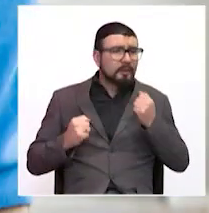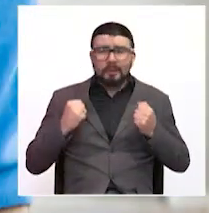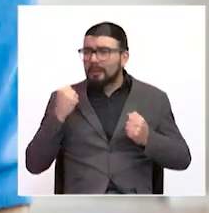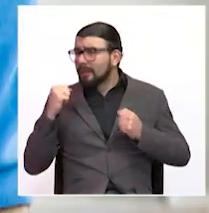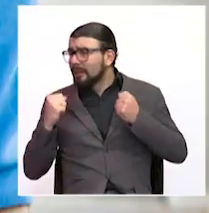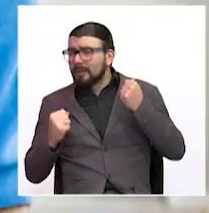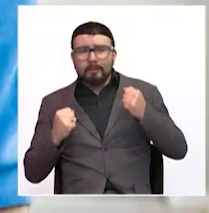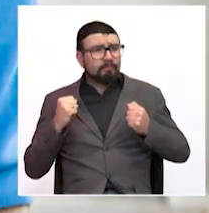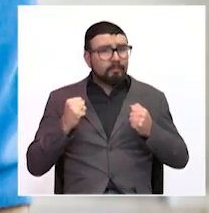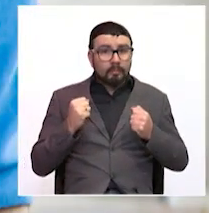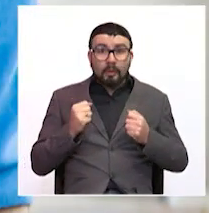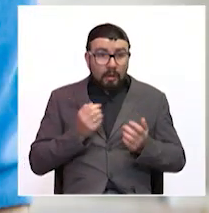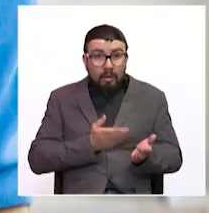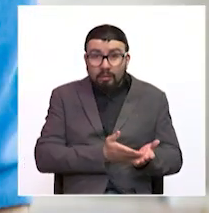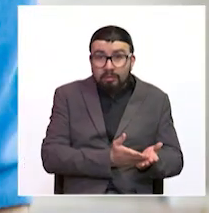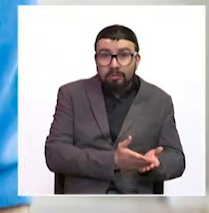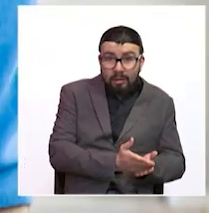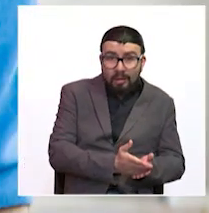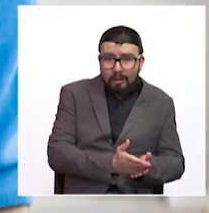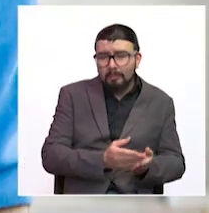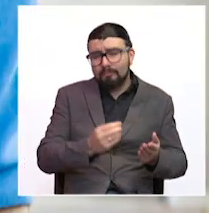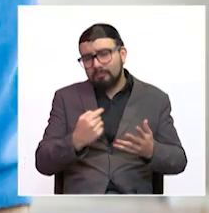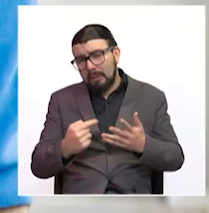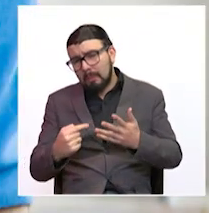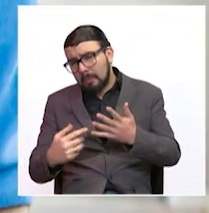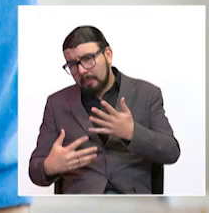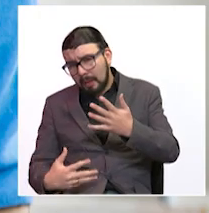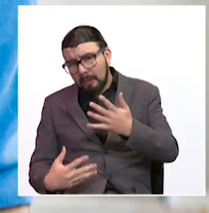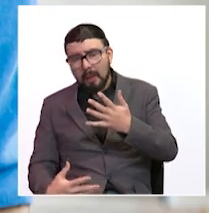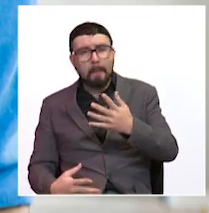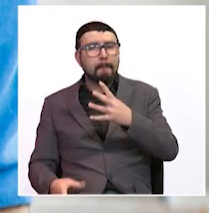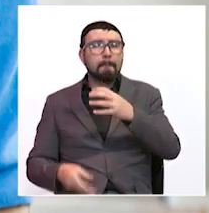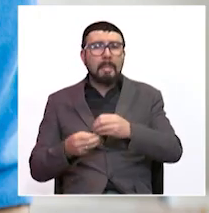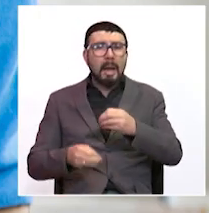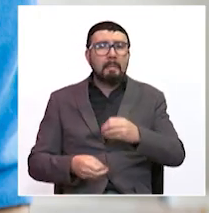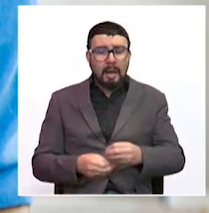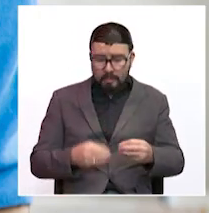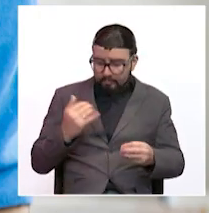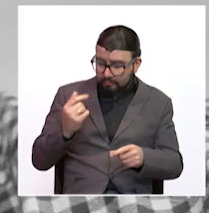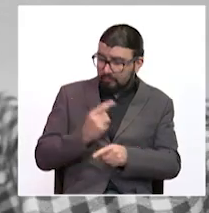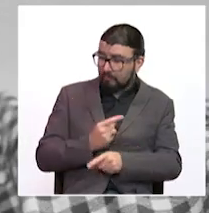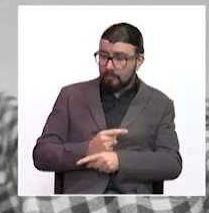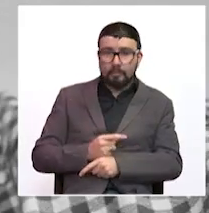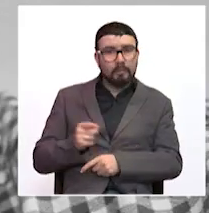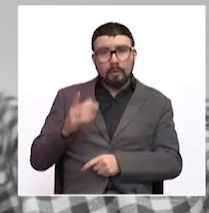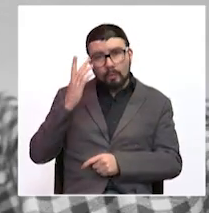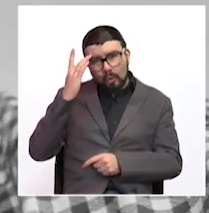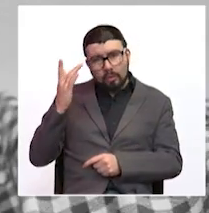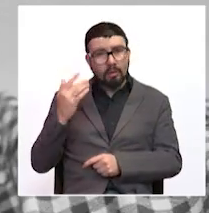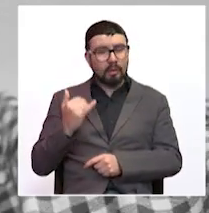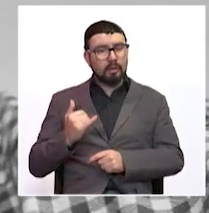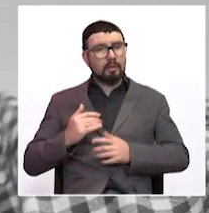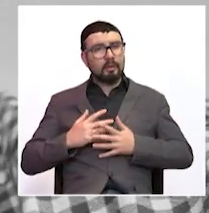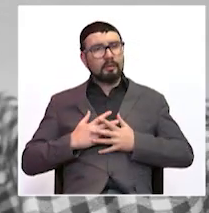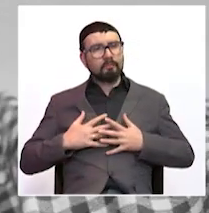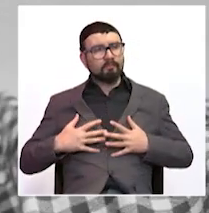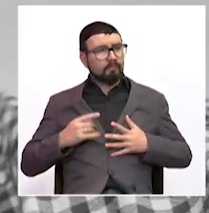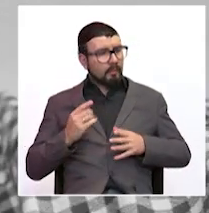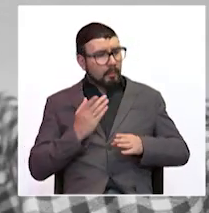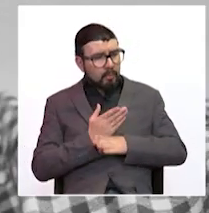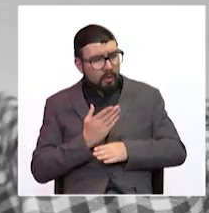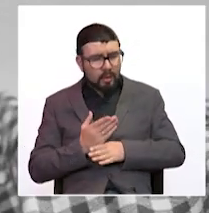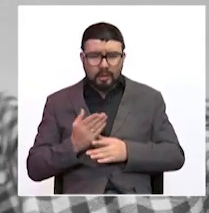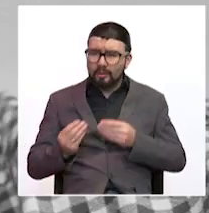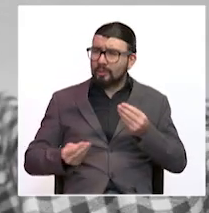continúa pues aparecen una cantidad de dolencias físicas porque la caja de resonancia de los conflictos emocionales